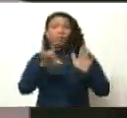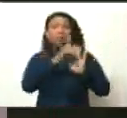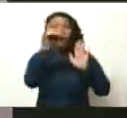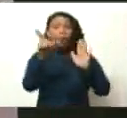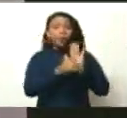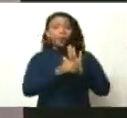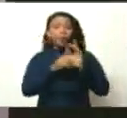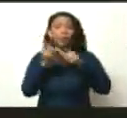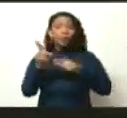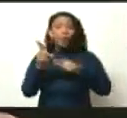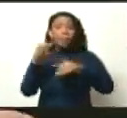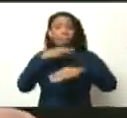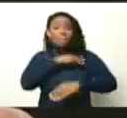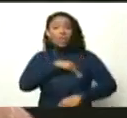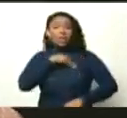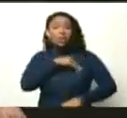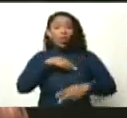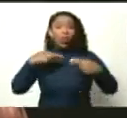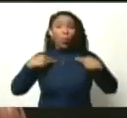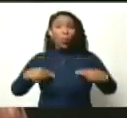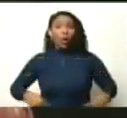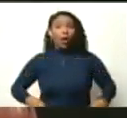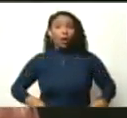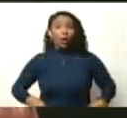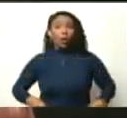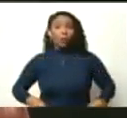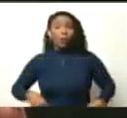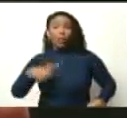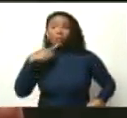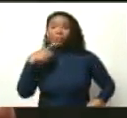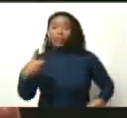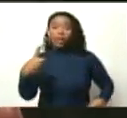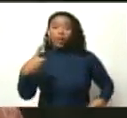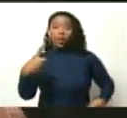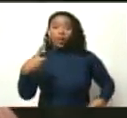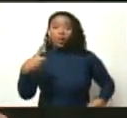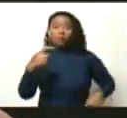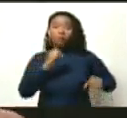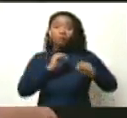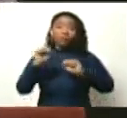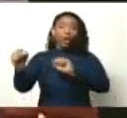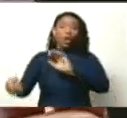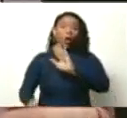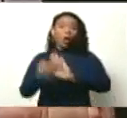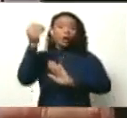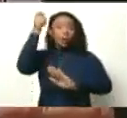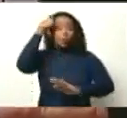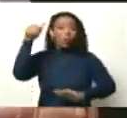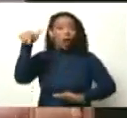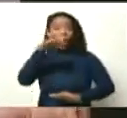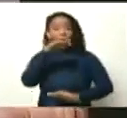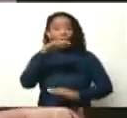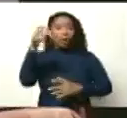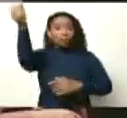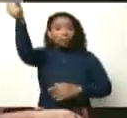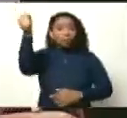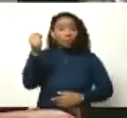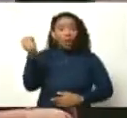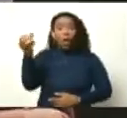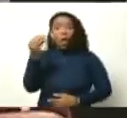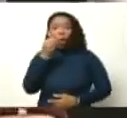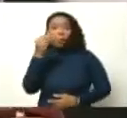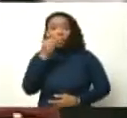a través de sus misiones humanitarias, evitó una catástrofe contra el pueblo al traer